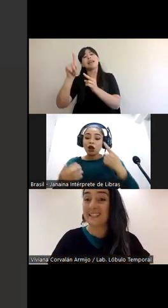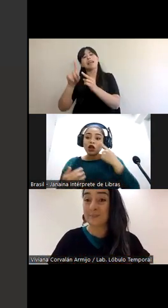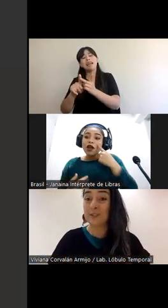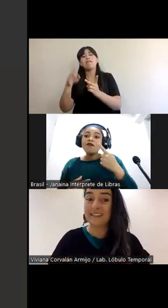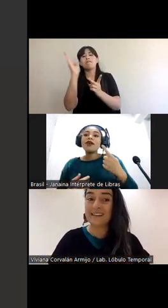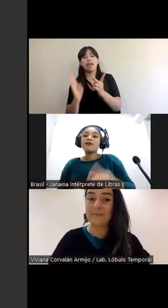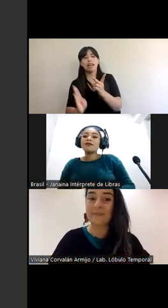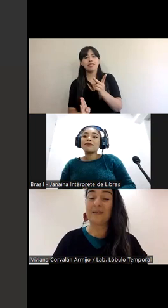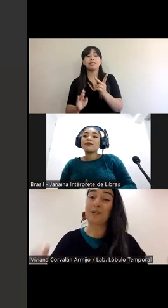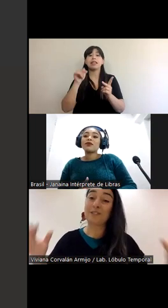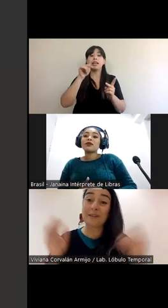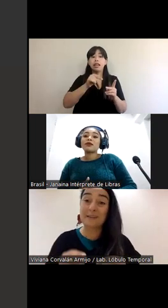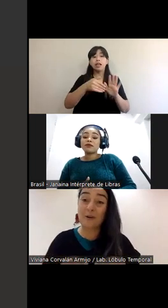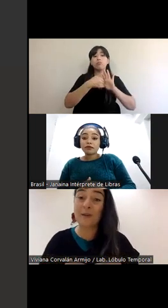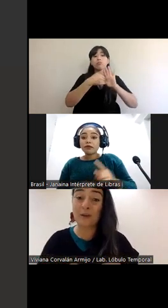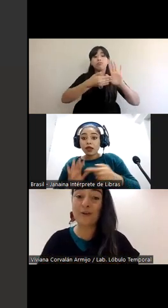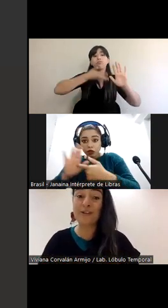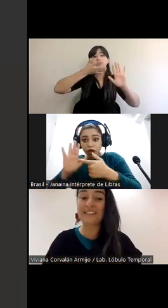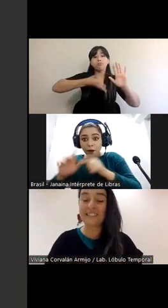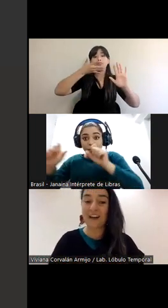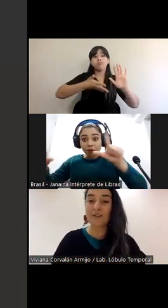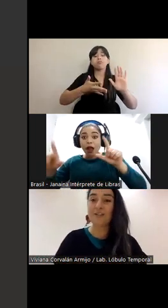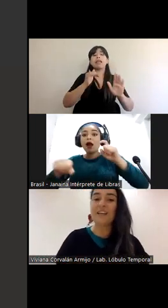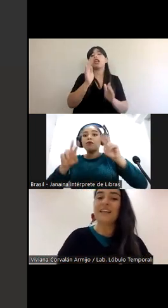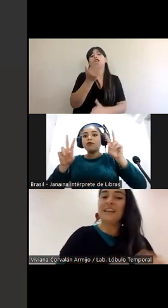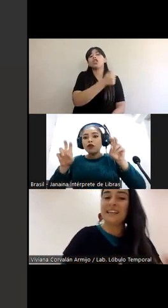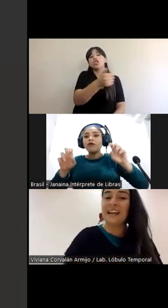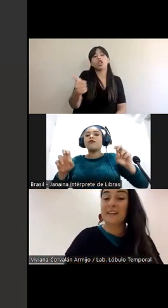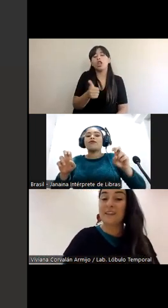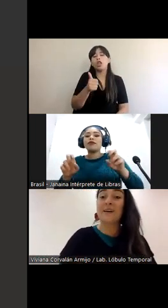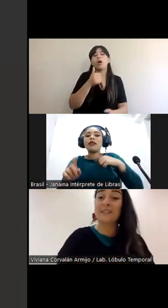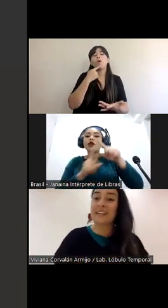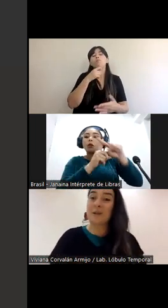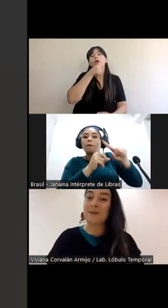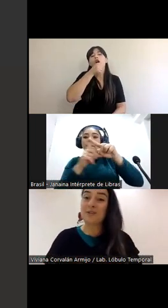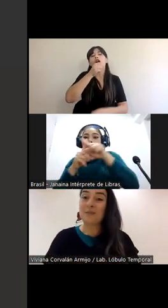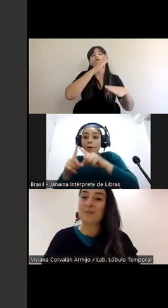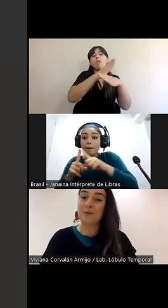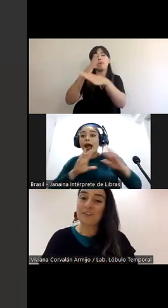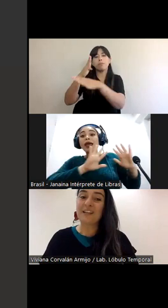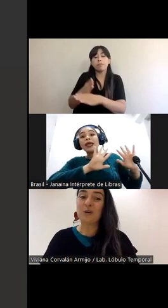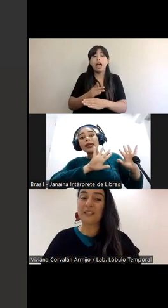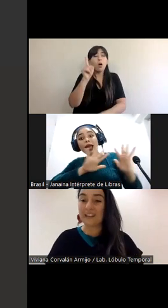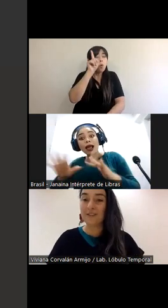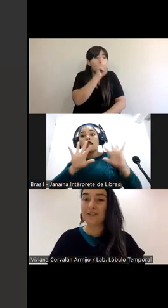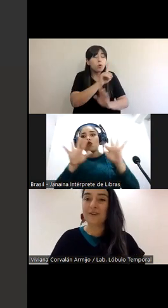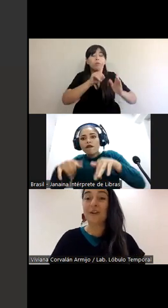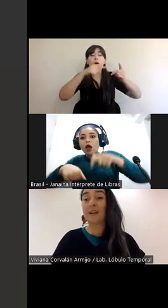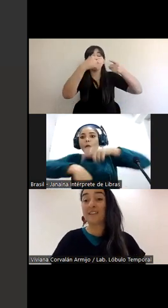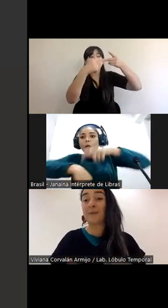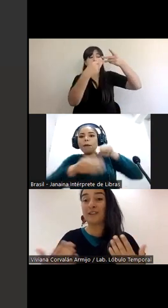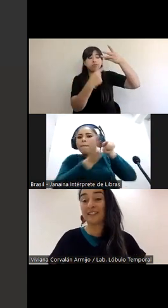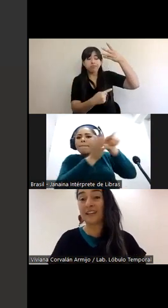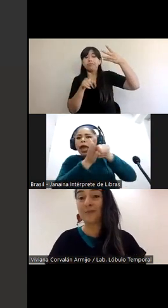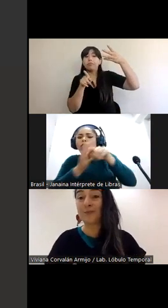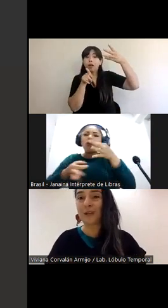es expositiva, por eso también tenemos los micrófonos silenciados, y al final va a estar un espacio de preguntas y comentarios, lo cual